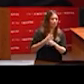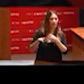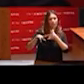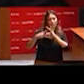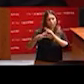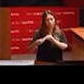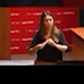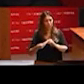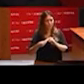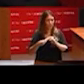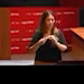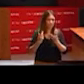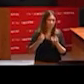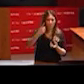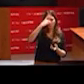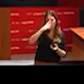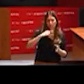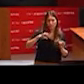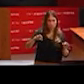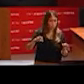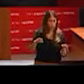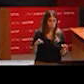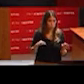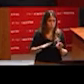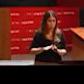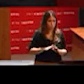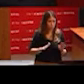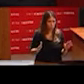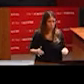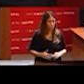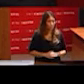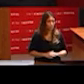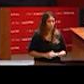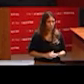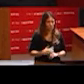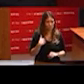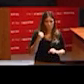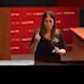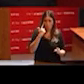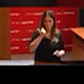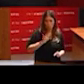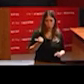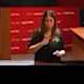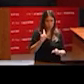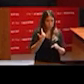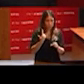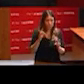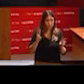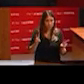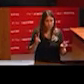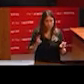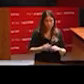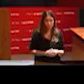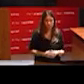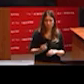trabajo a a un perfil determinado sino que eh damos la oportunidad de tratar con la con